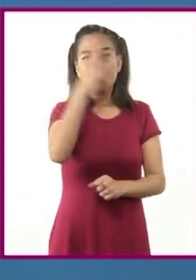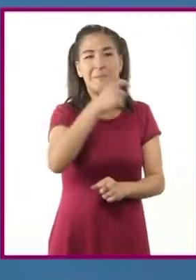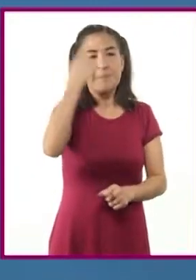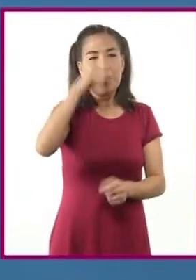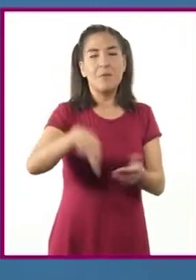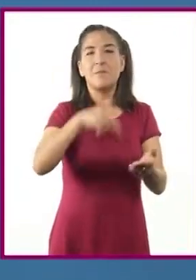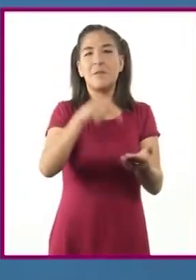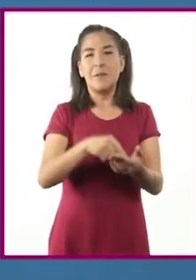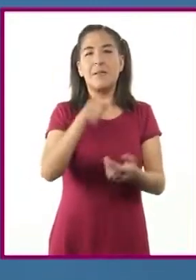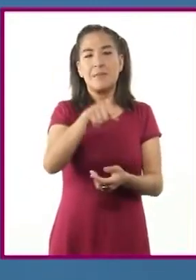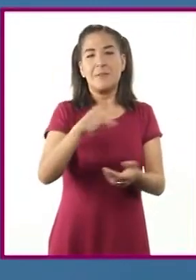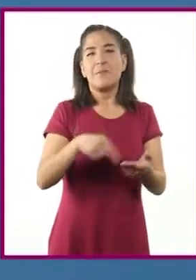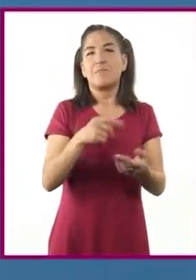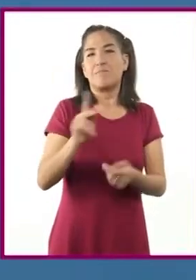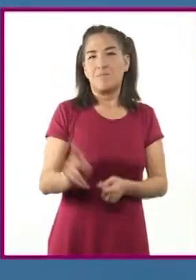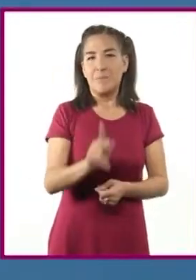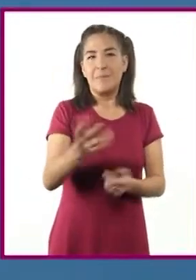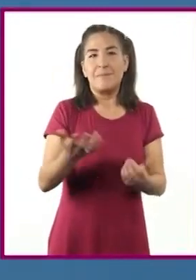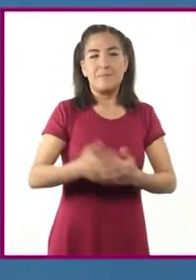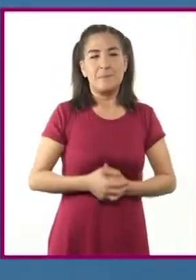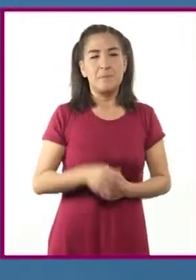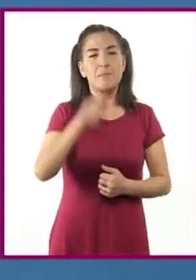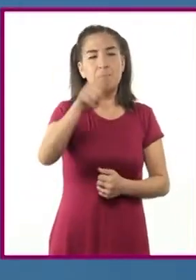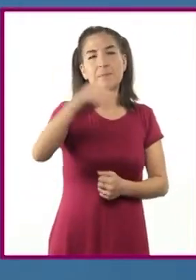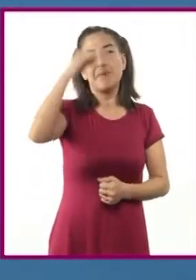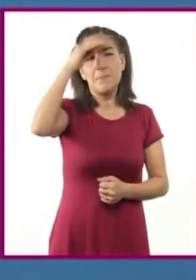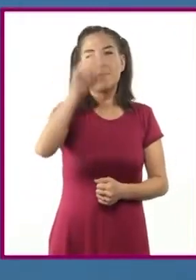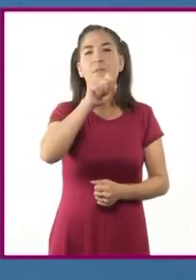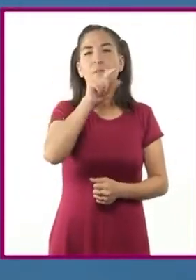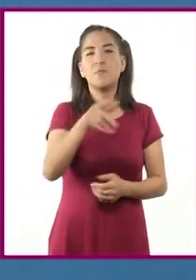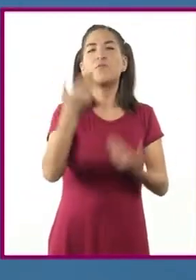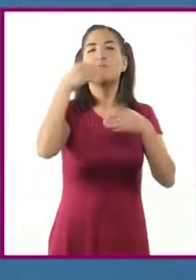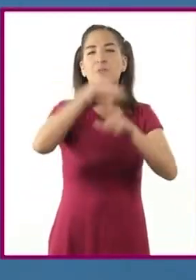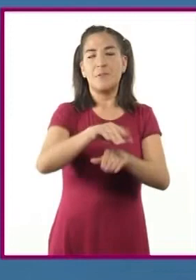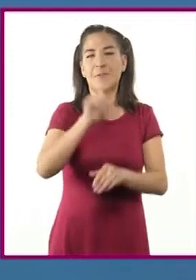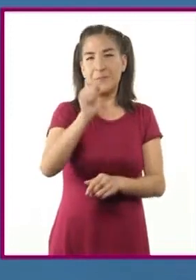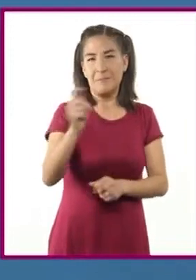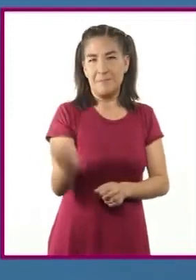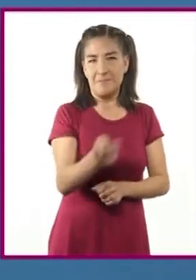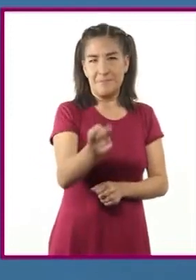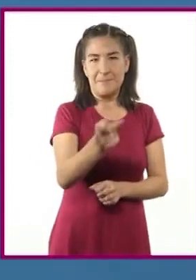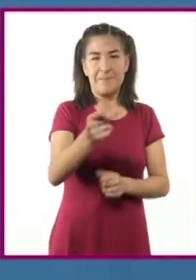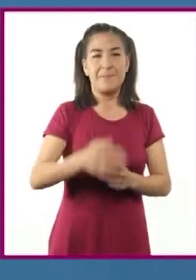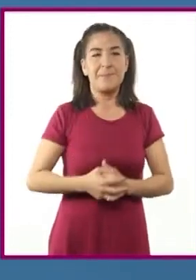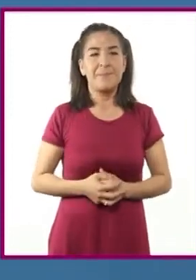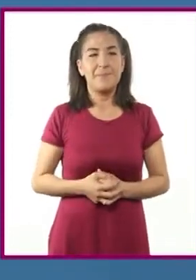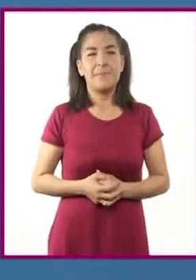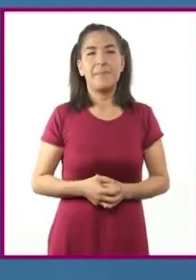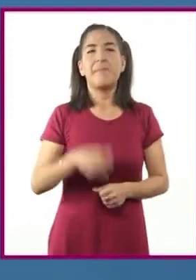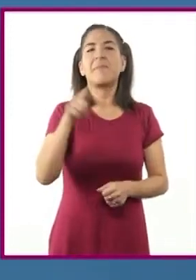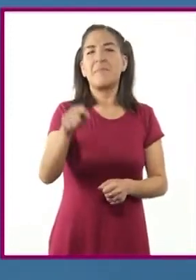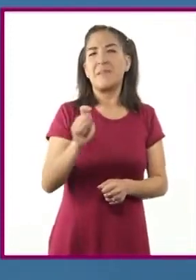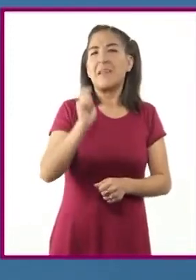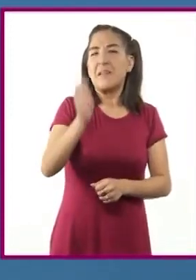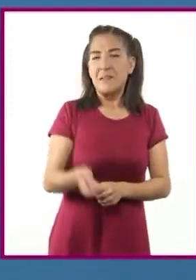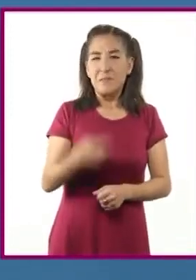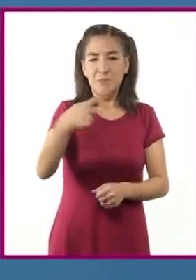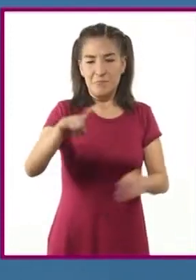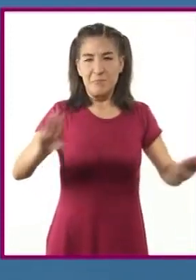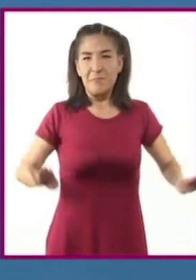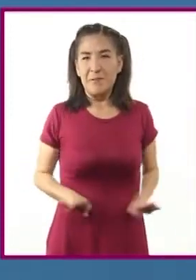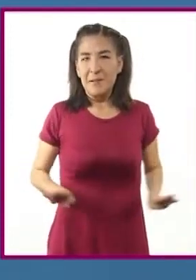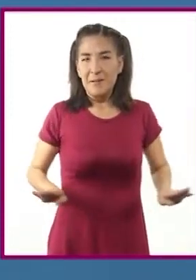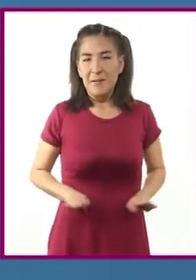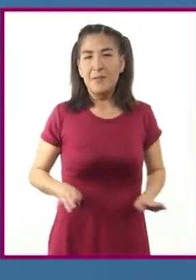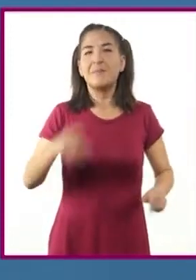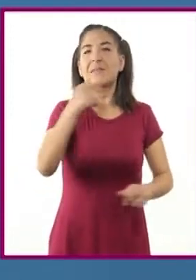los espacios rurales? Reflexionen también sobre la siguiente pregunta. ¿Qué son y qué características